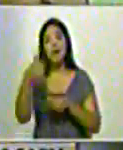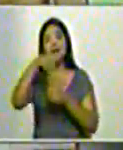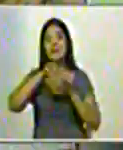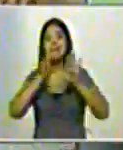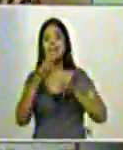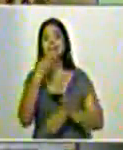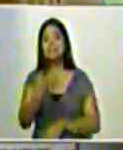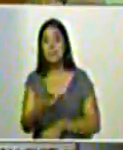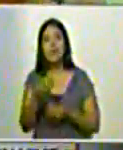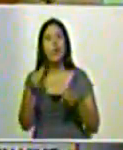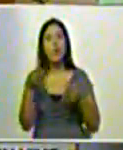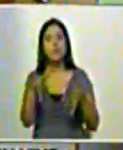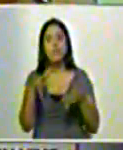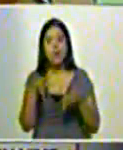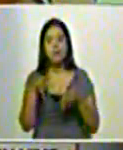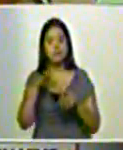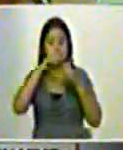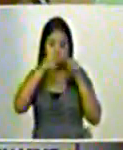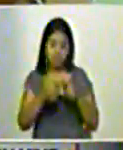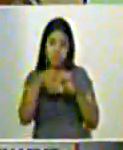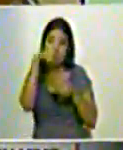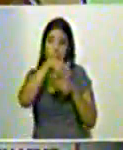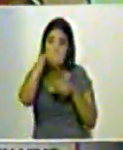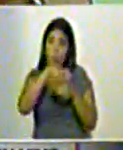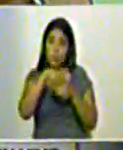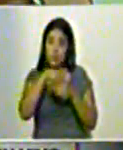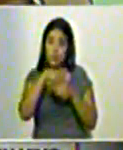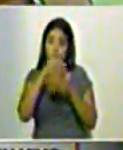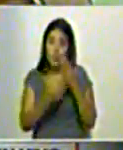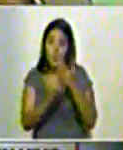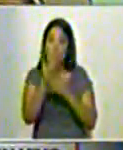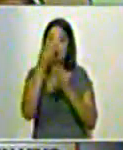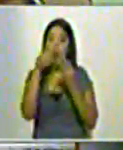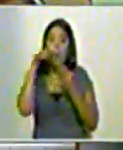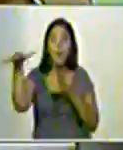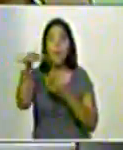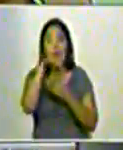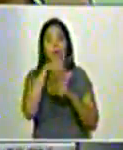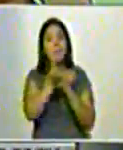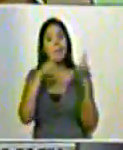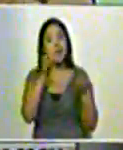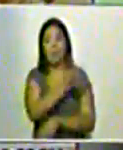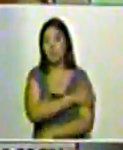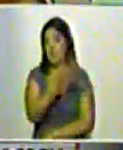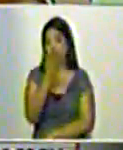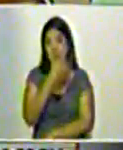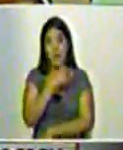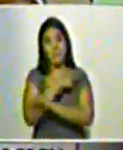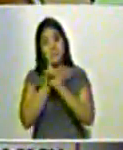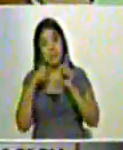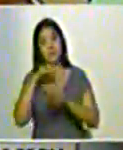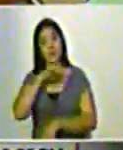ganan con votos. Con pueblo, detalle que no tiene la oposición. A nosotros, como